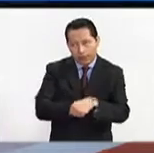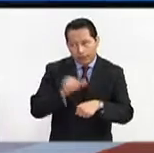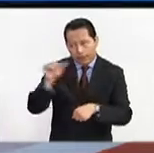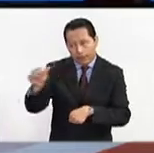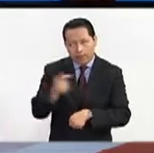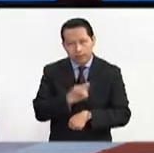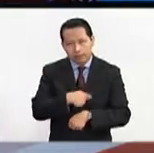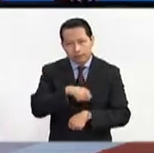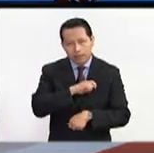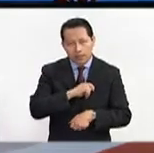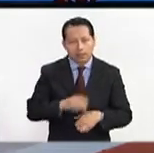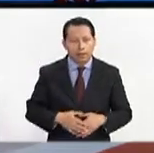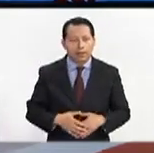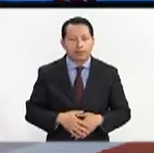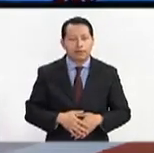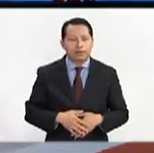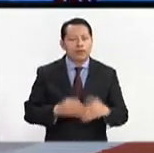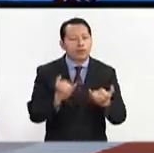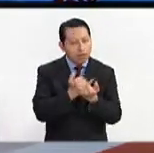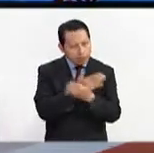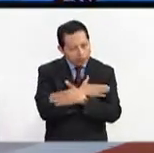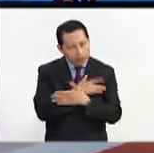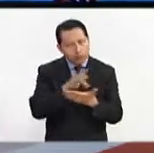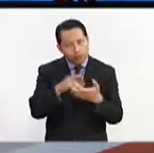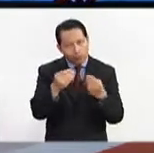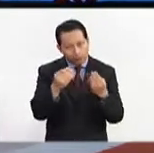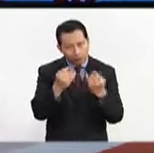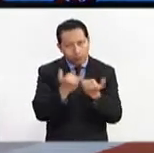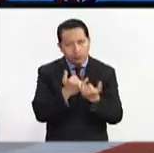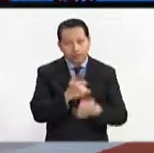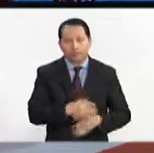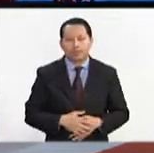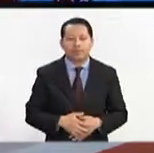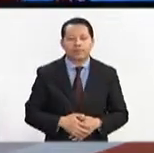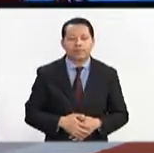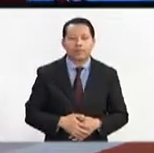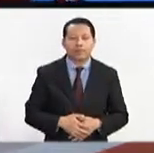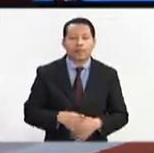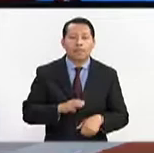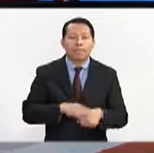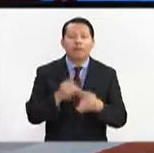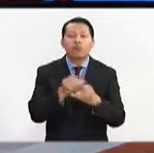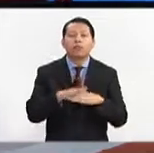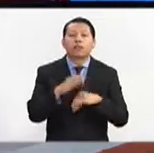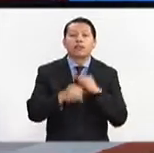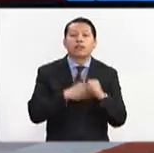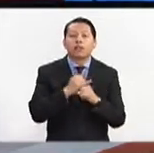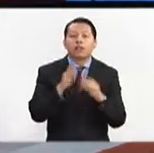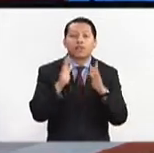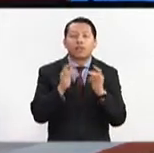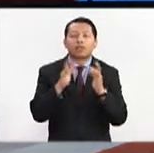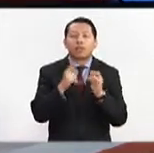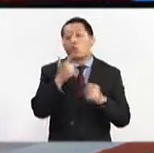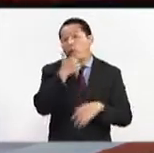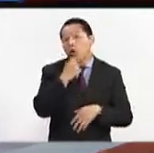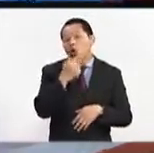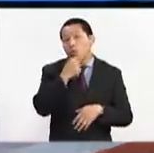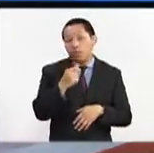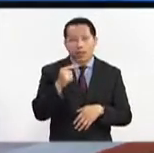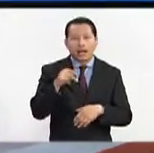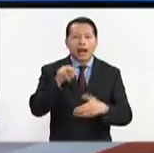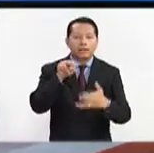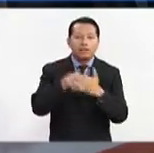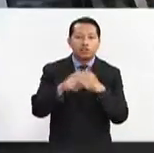España. Un fuerte abrazo y muchas gracias. Gracias. Y en más información internacional, en Francia un hombre asesinó a